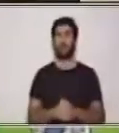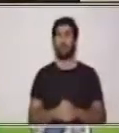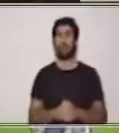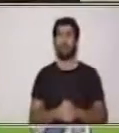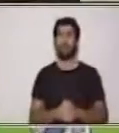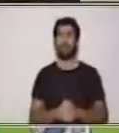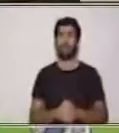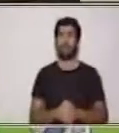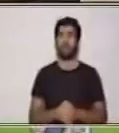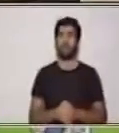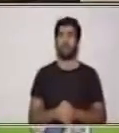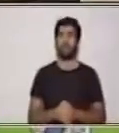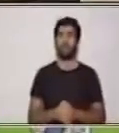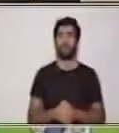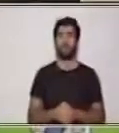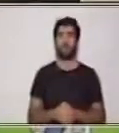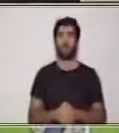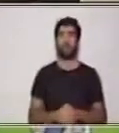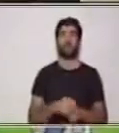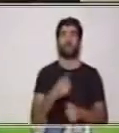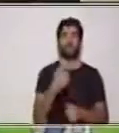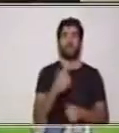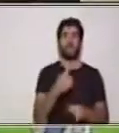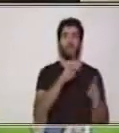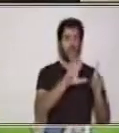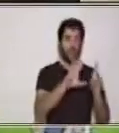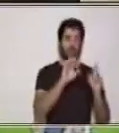en 2 por 3.